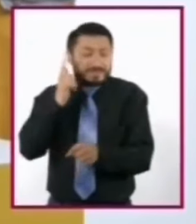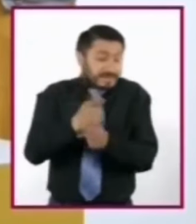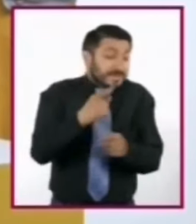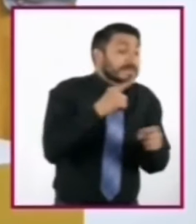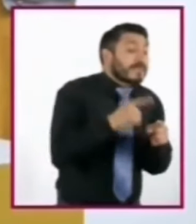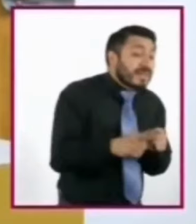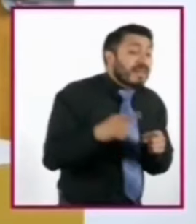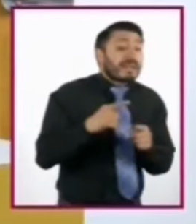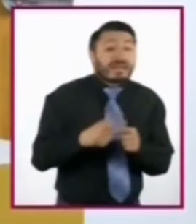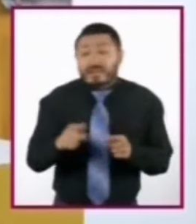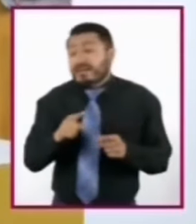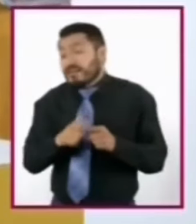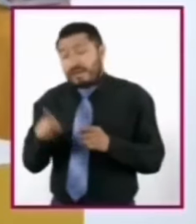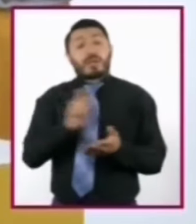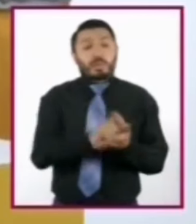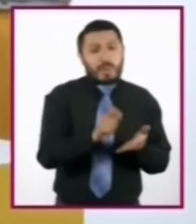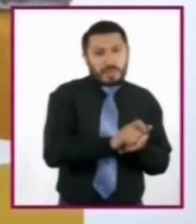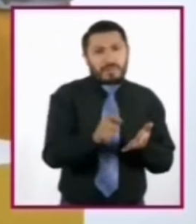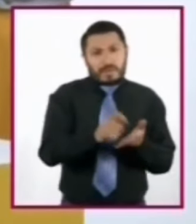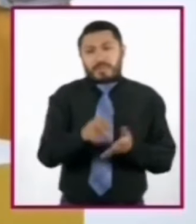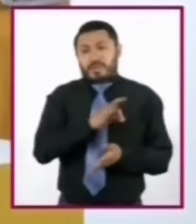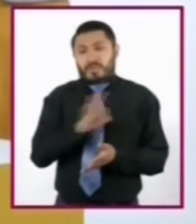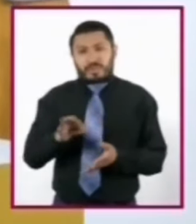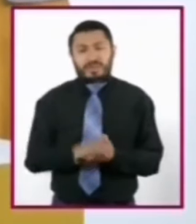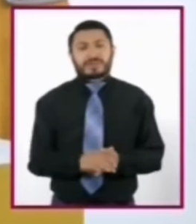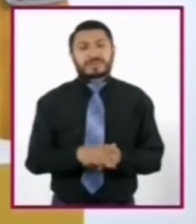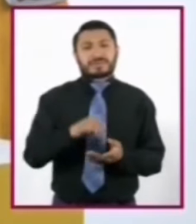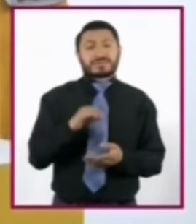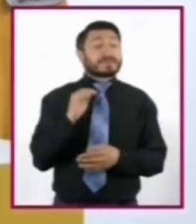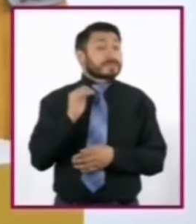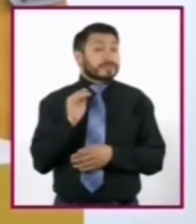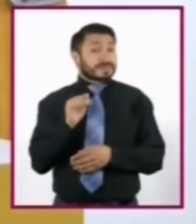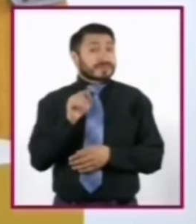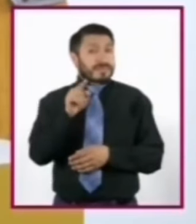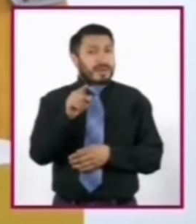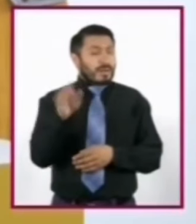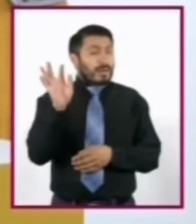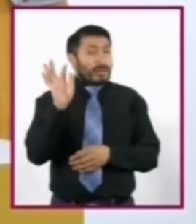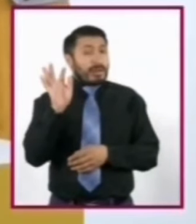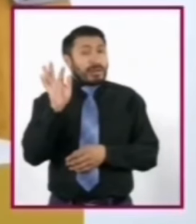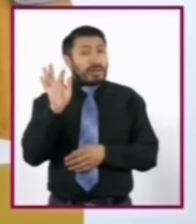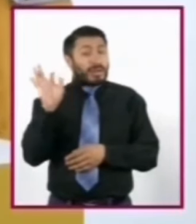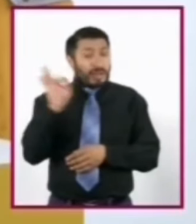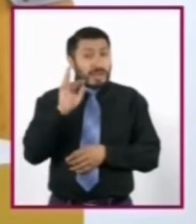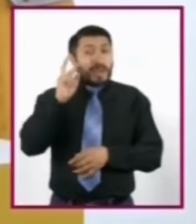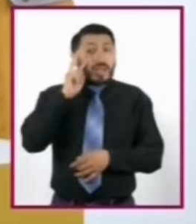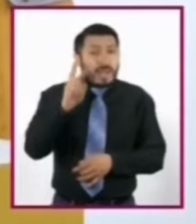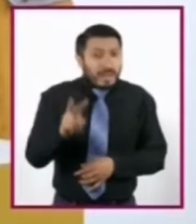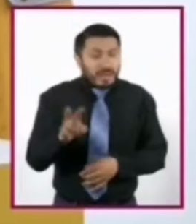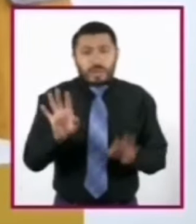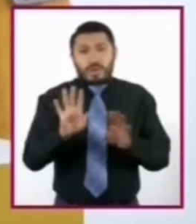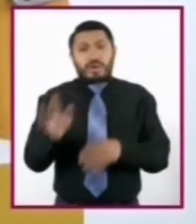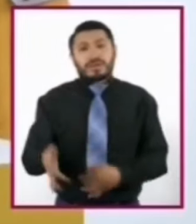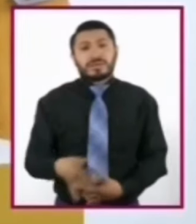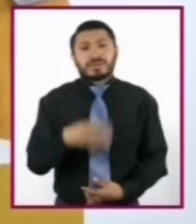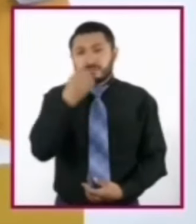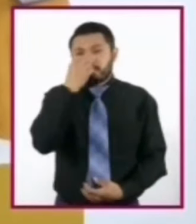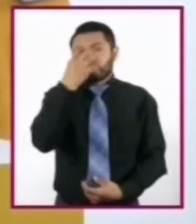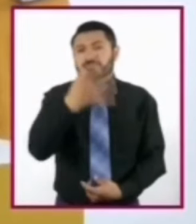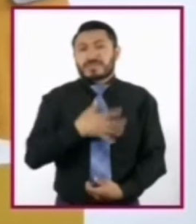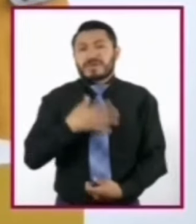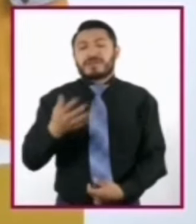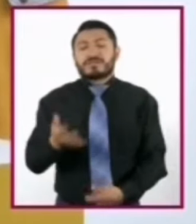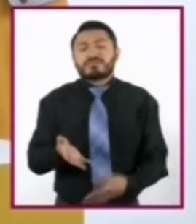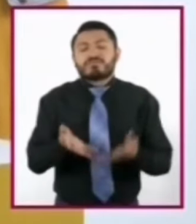que encuentran. Enrique, ¿alguna vez has percibido el perfume de una persona sin que